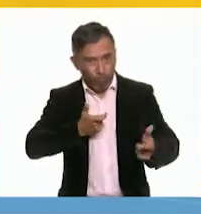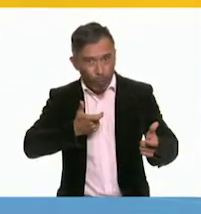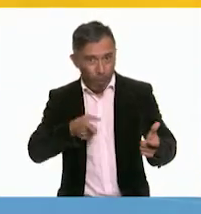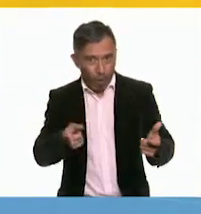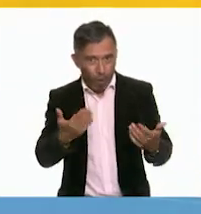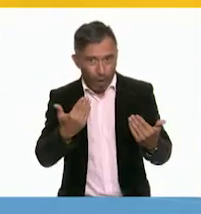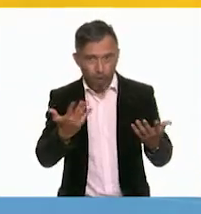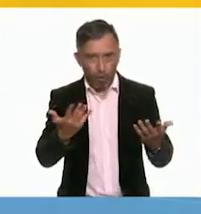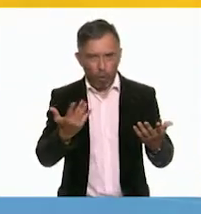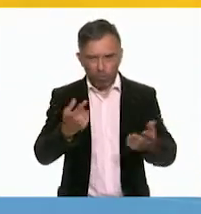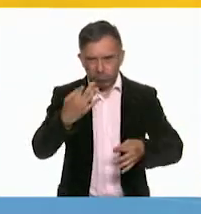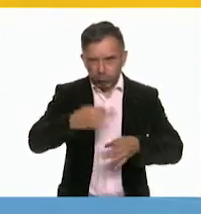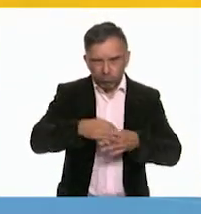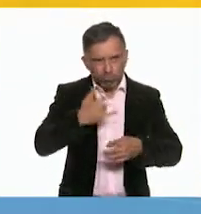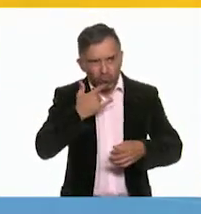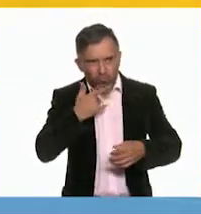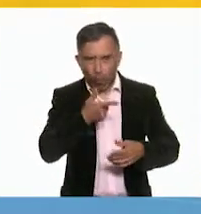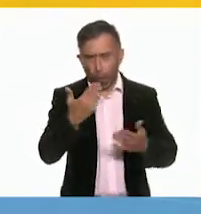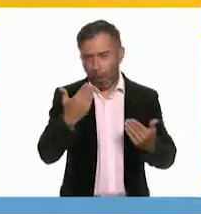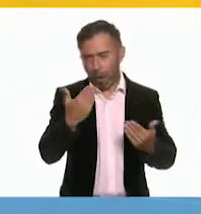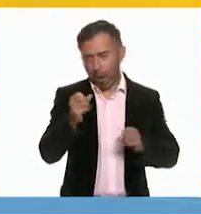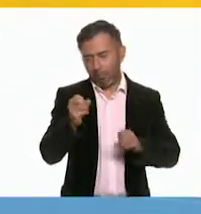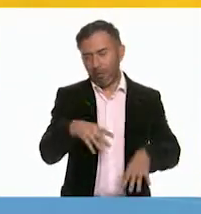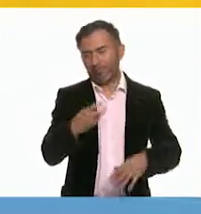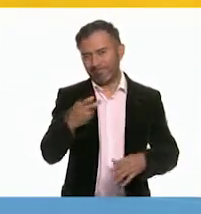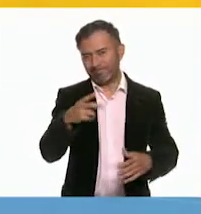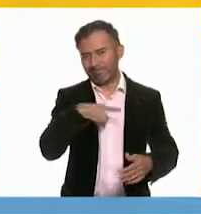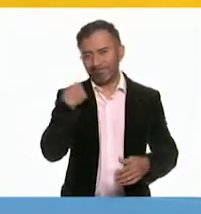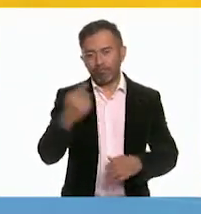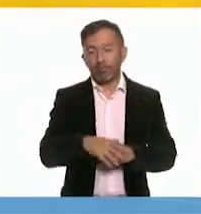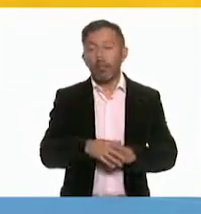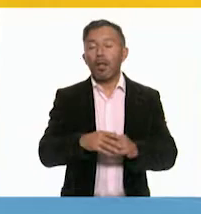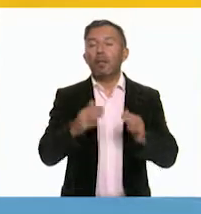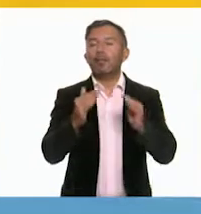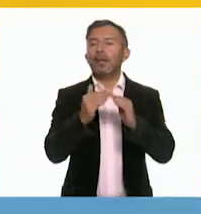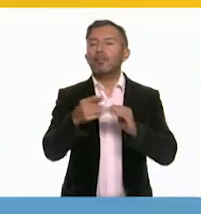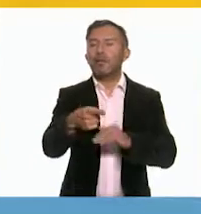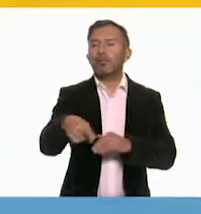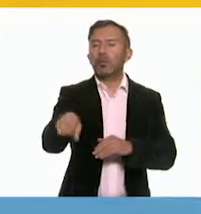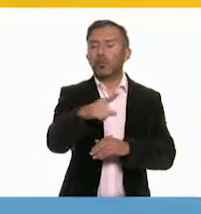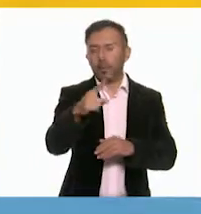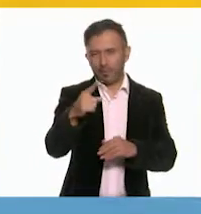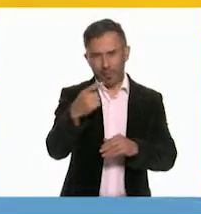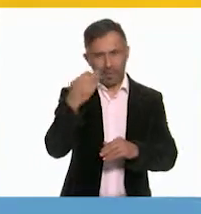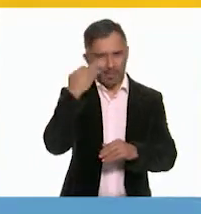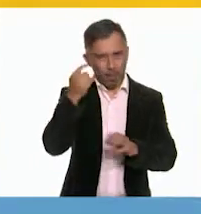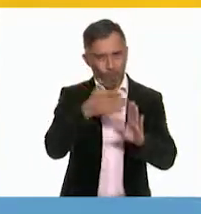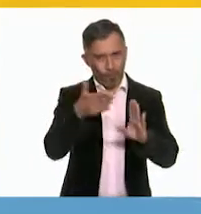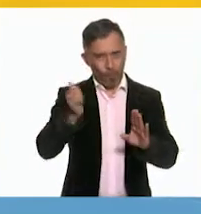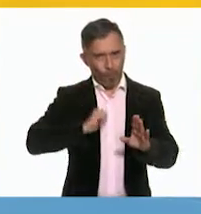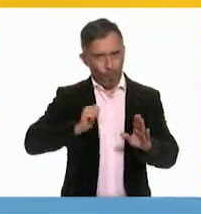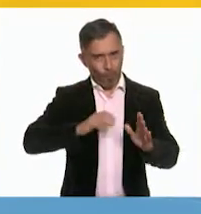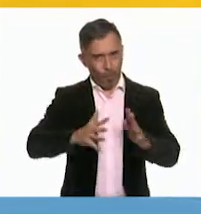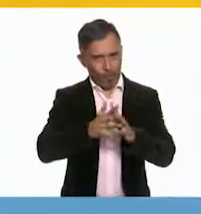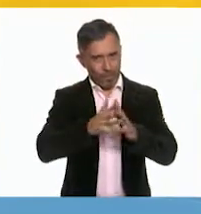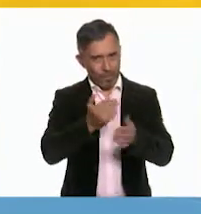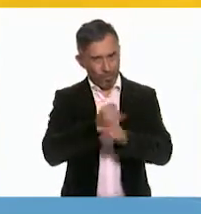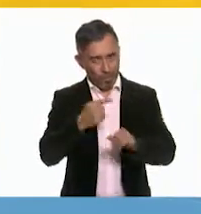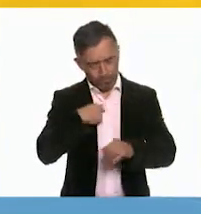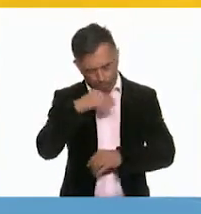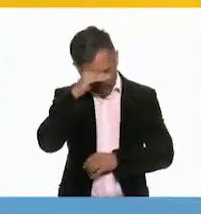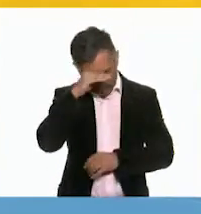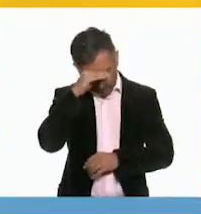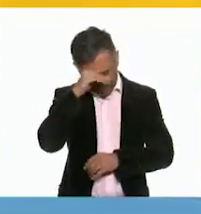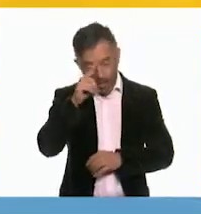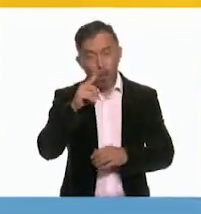pues, disciplina. En casa los invitamos a que reflexionen sobre esta etapa y a que no se pierdan la segunda etapa de esta